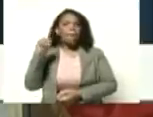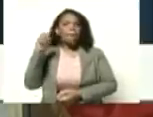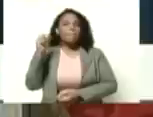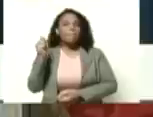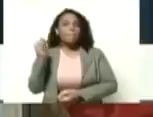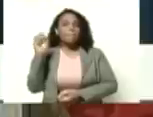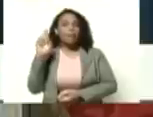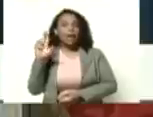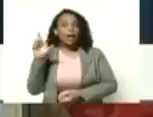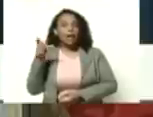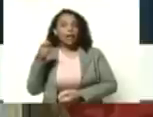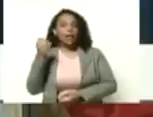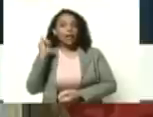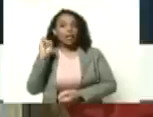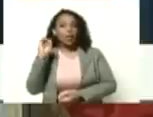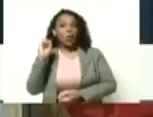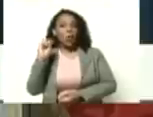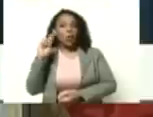acevedo